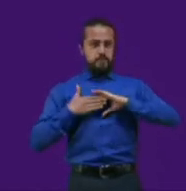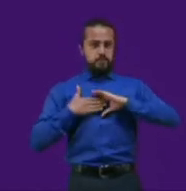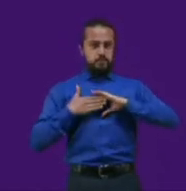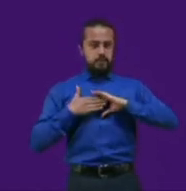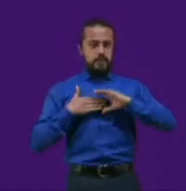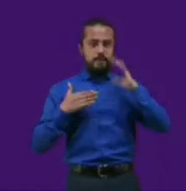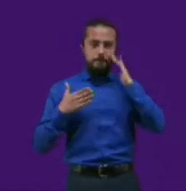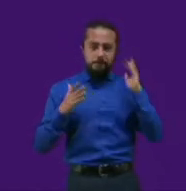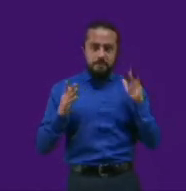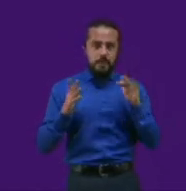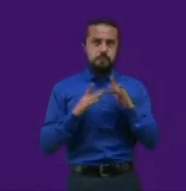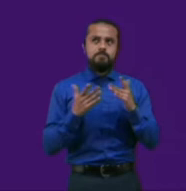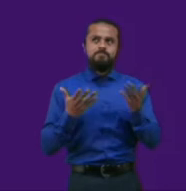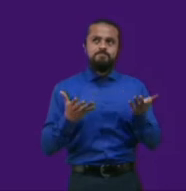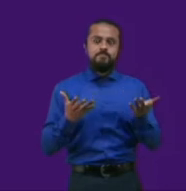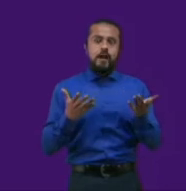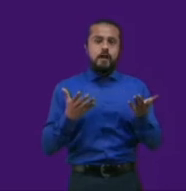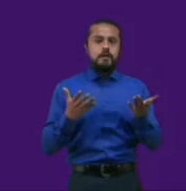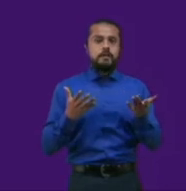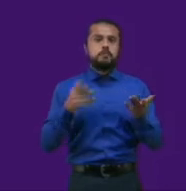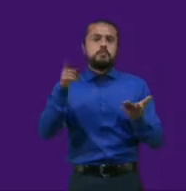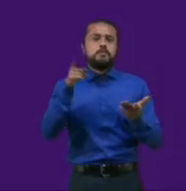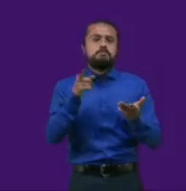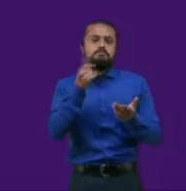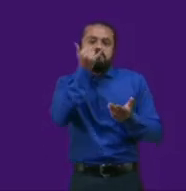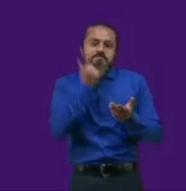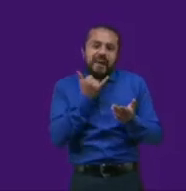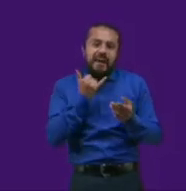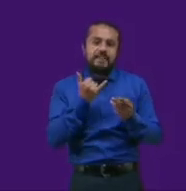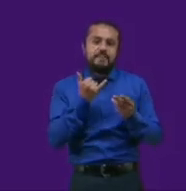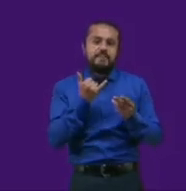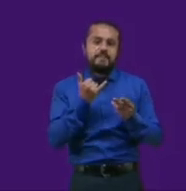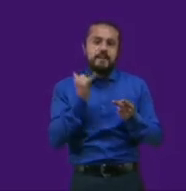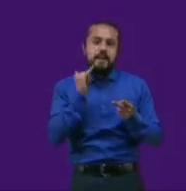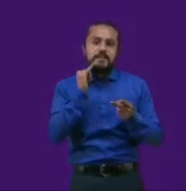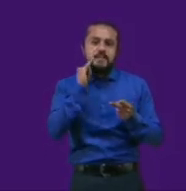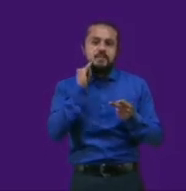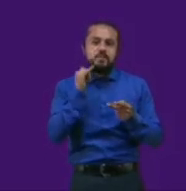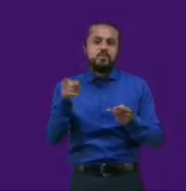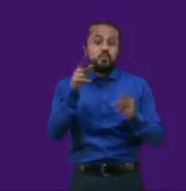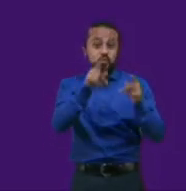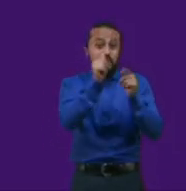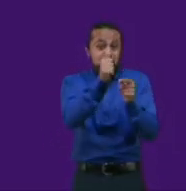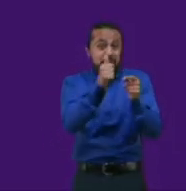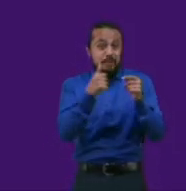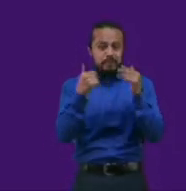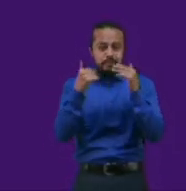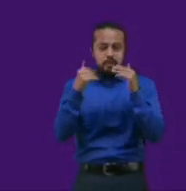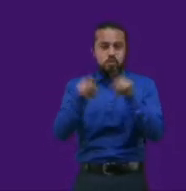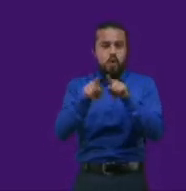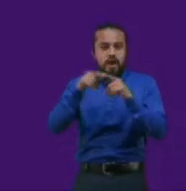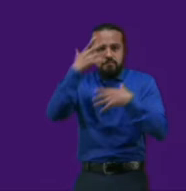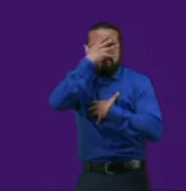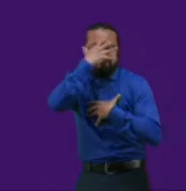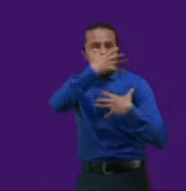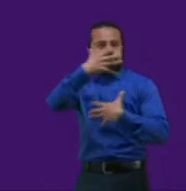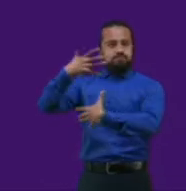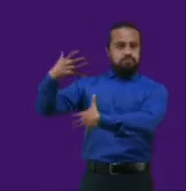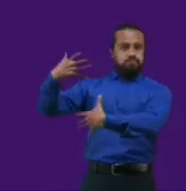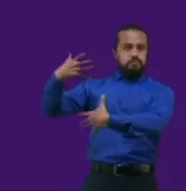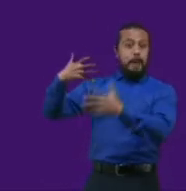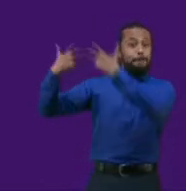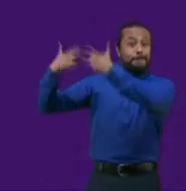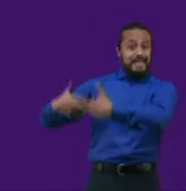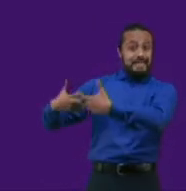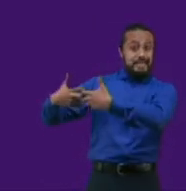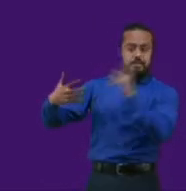respecto a los desaciertos, a las fallas, a donde tú hayas dicho, mira, esto lo debí haber hecho diferente,